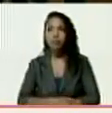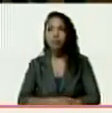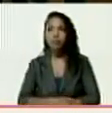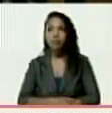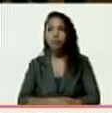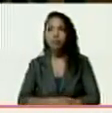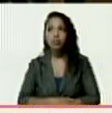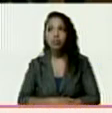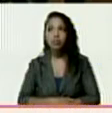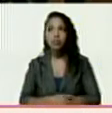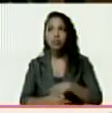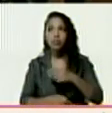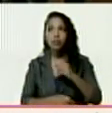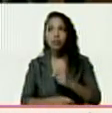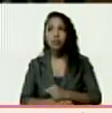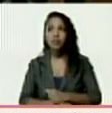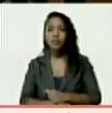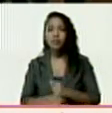Mira,